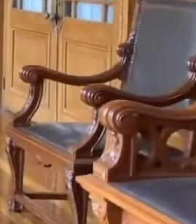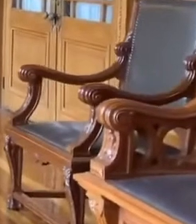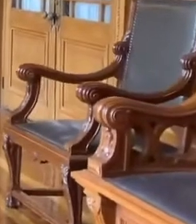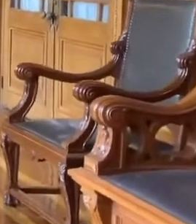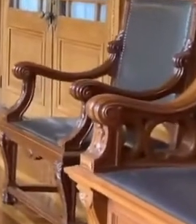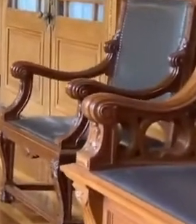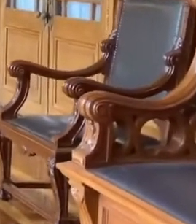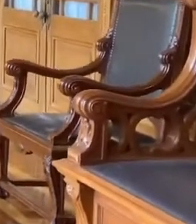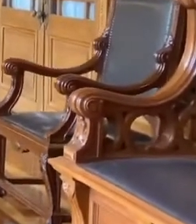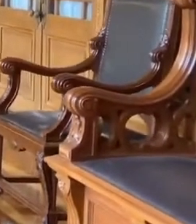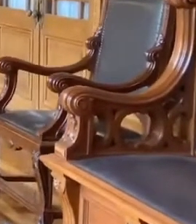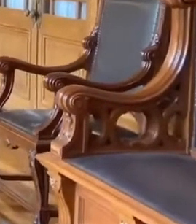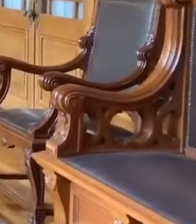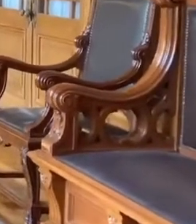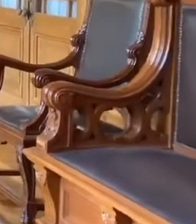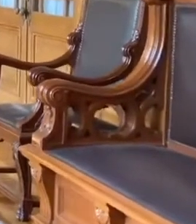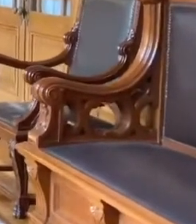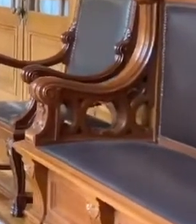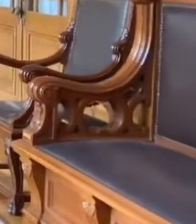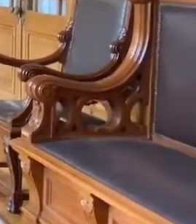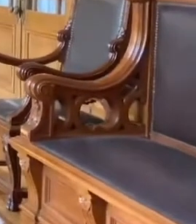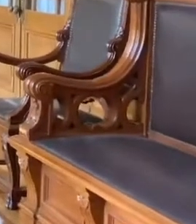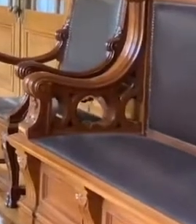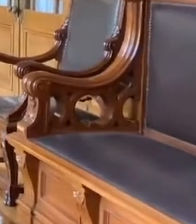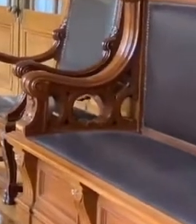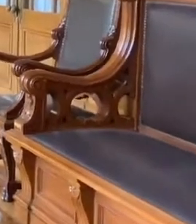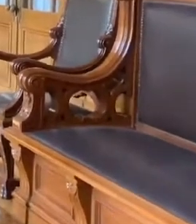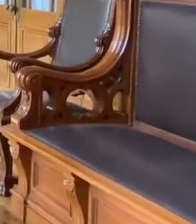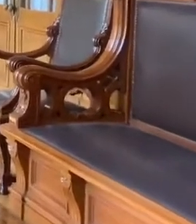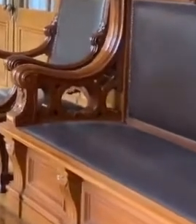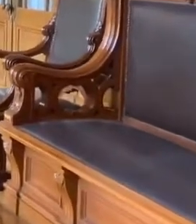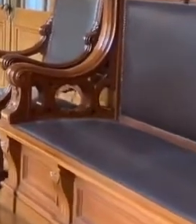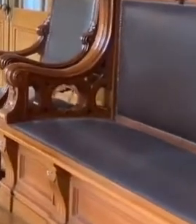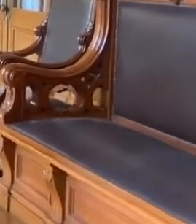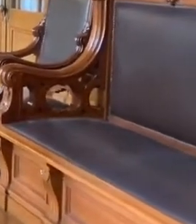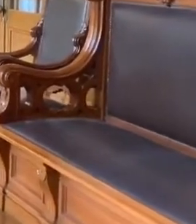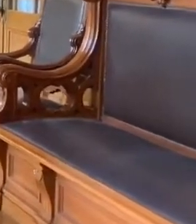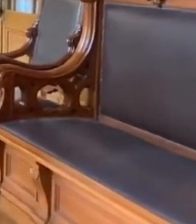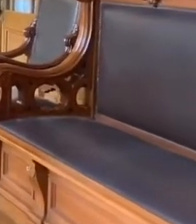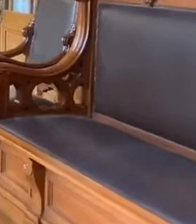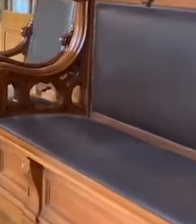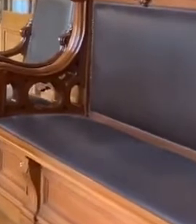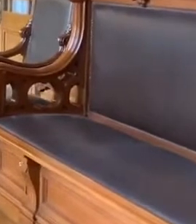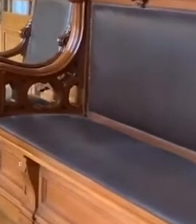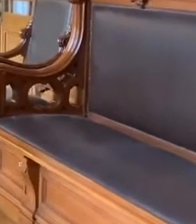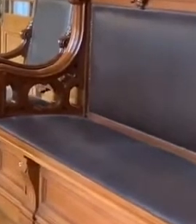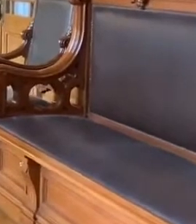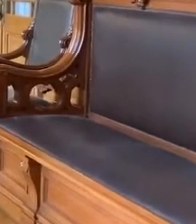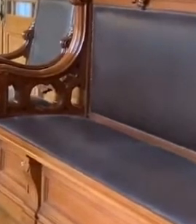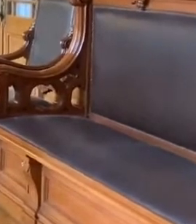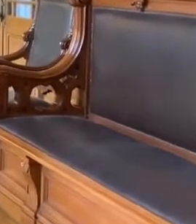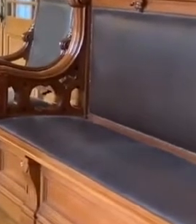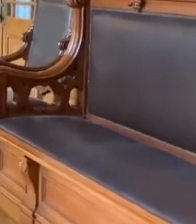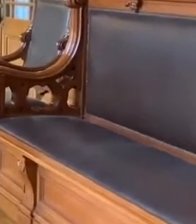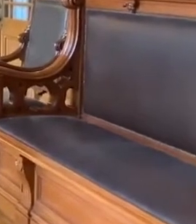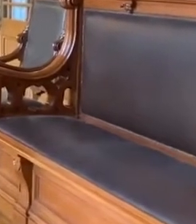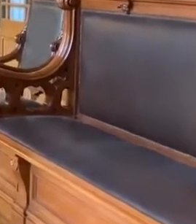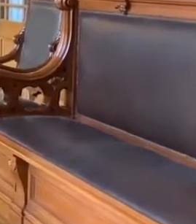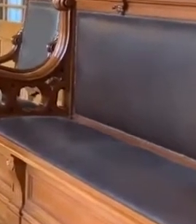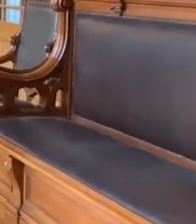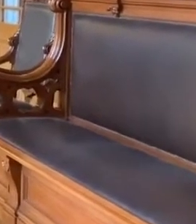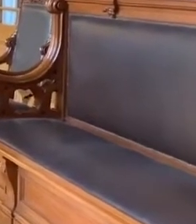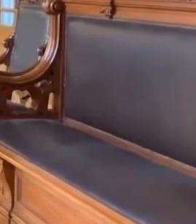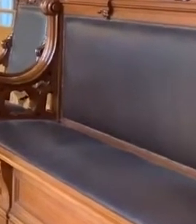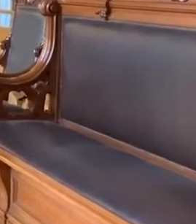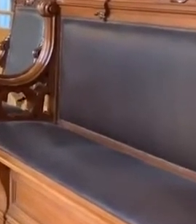Les agradezco mucho por la manera en que expresan su preocupación